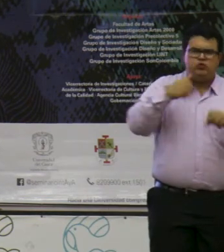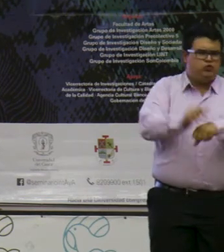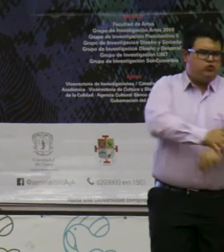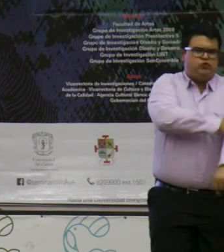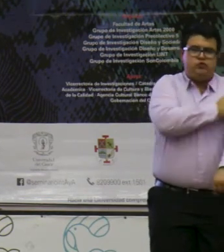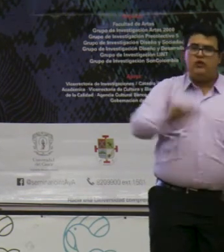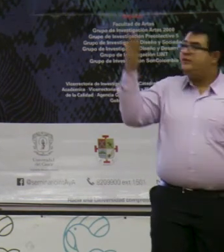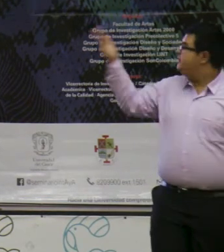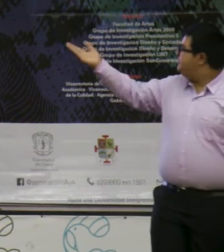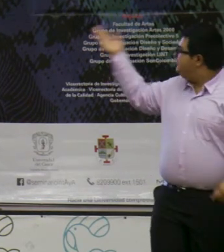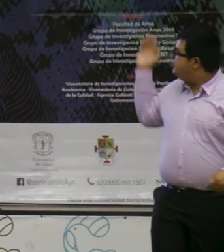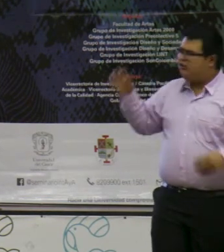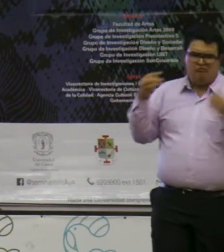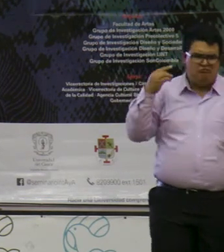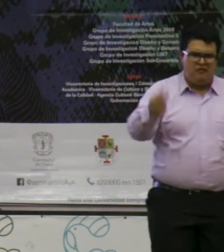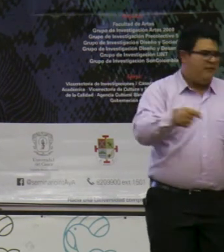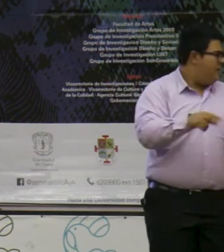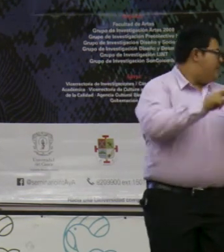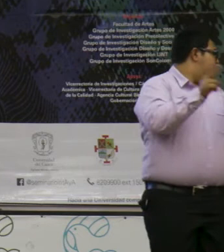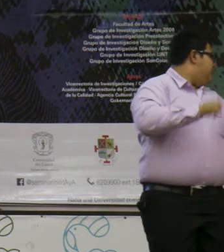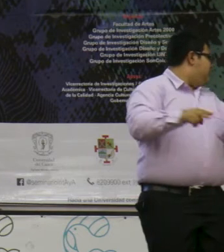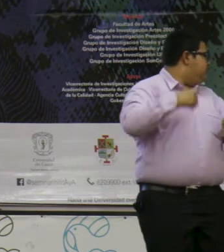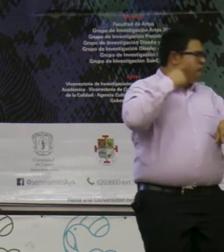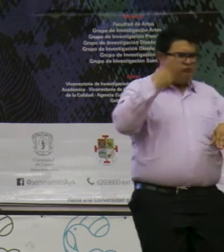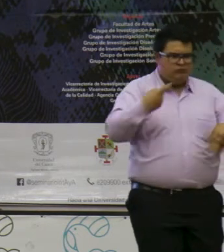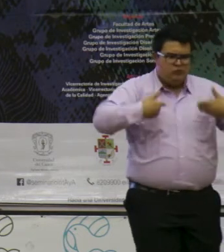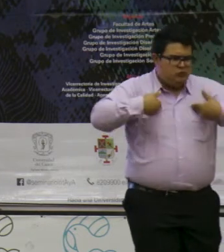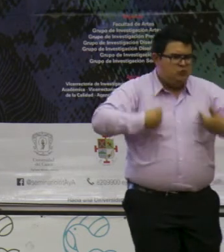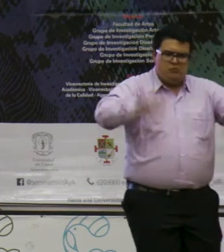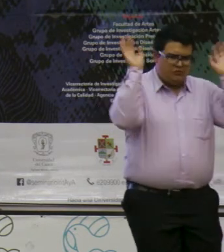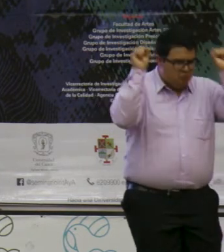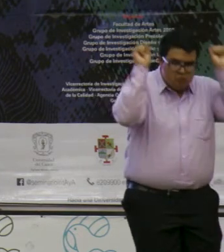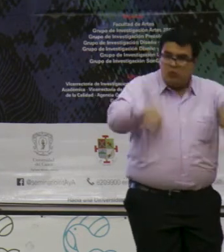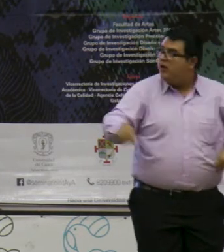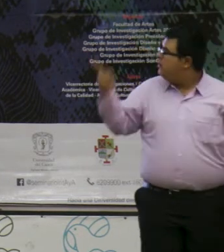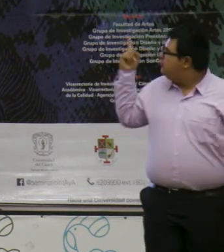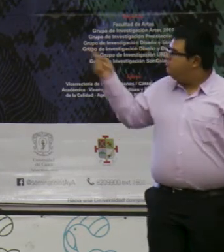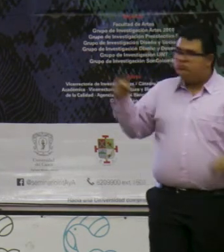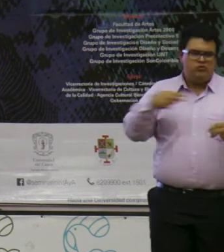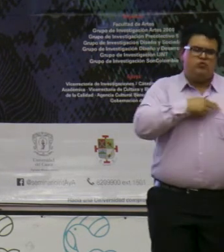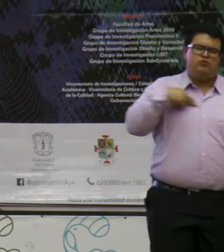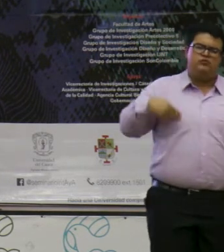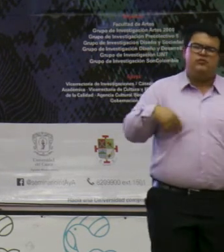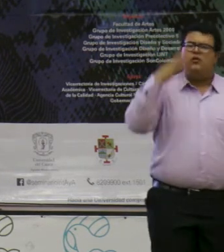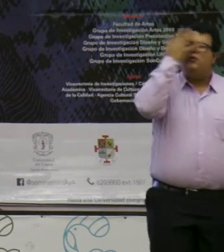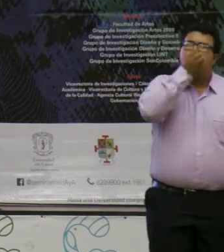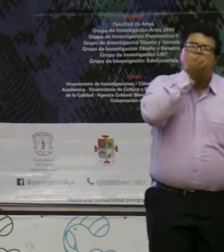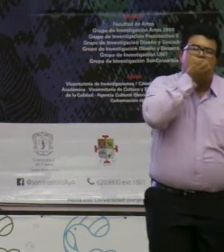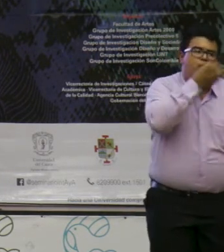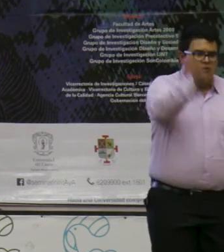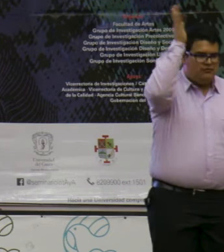o sea que es facilísimo perseguirlo. Estos anatomistas, por ejemplo, el Chini, son unas cosas absolutamente bellísimas, de un nivel